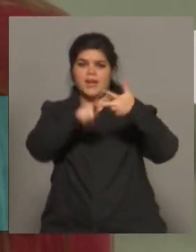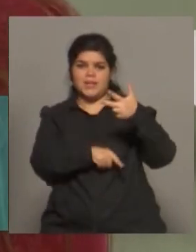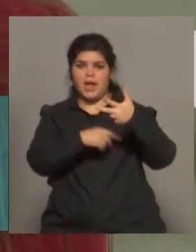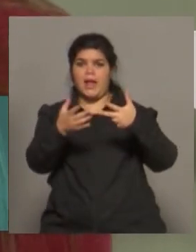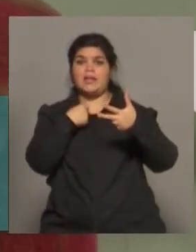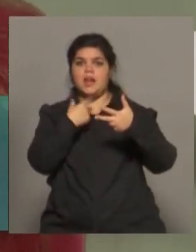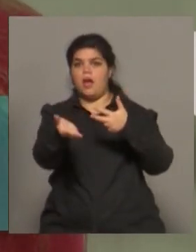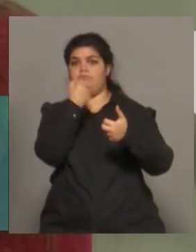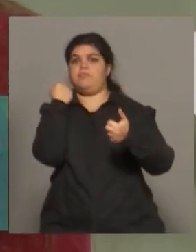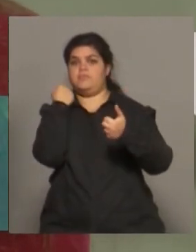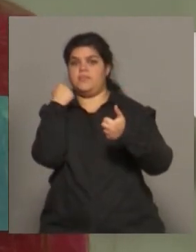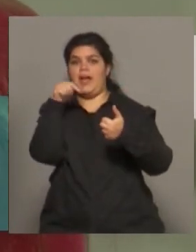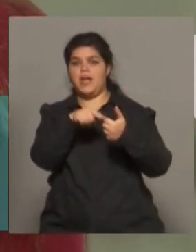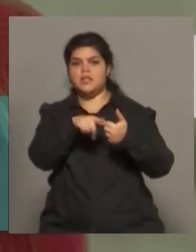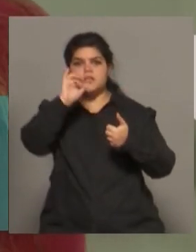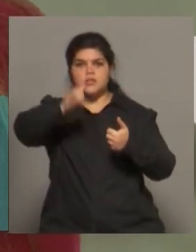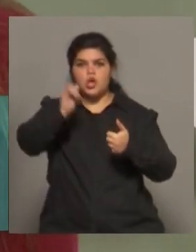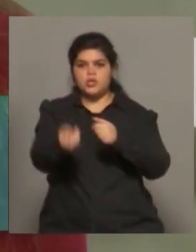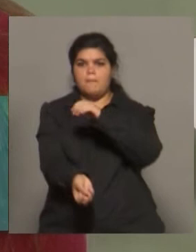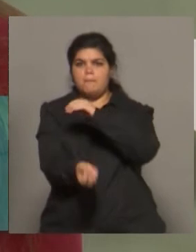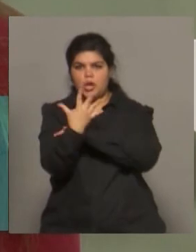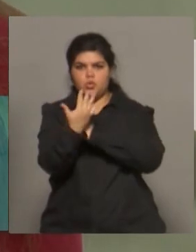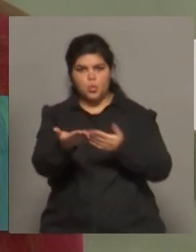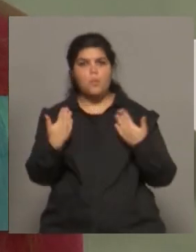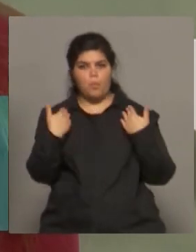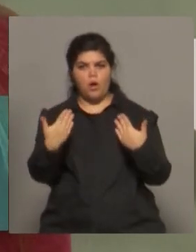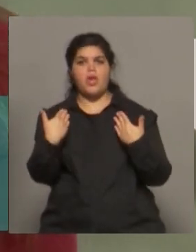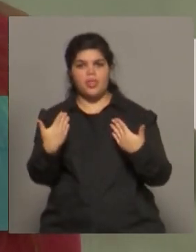está facultado el Mercosur para